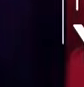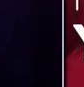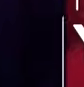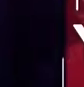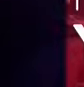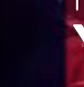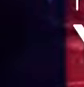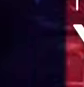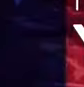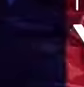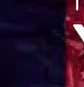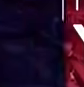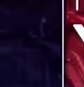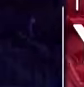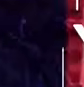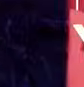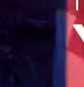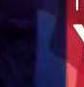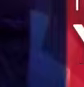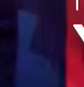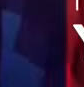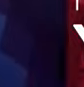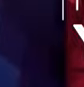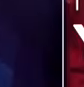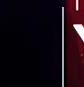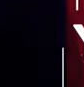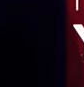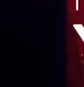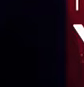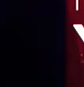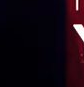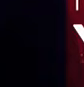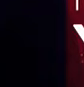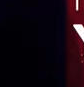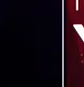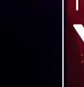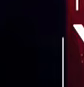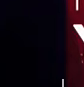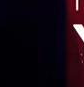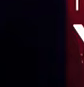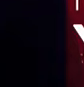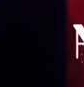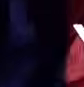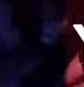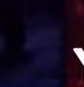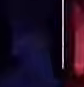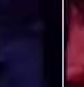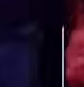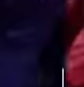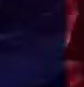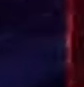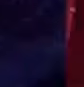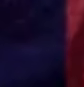Fueron horas de discusión y al final se llegó a una declaración. ¿Y ahora qué viene?